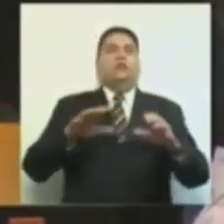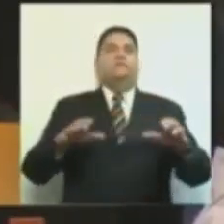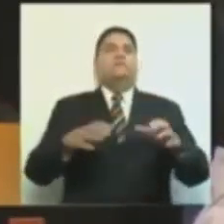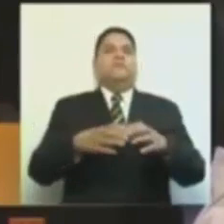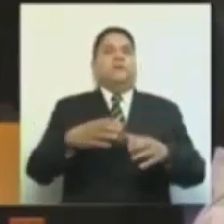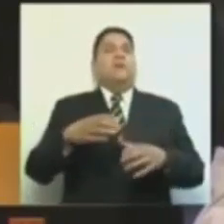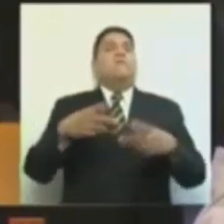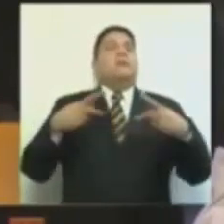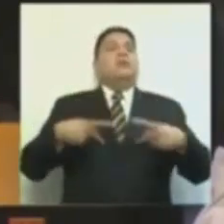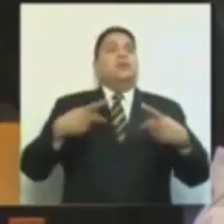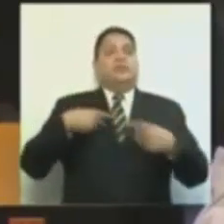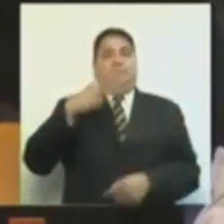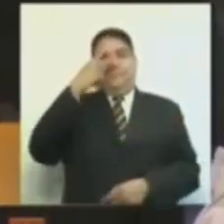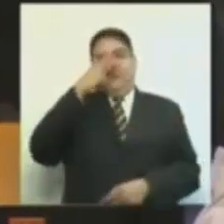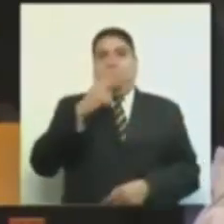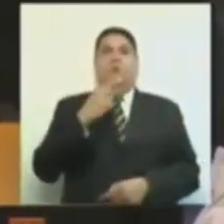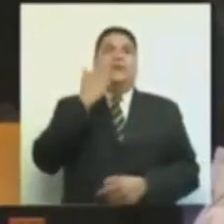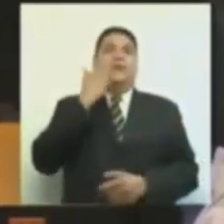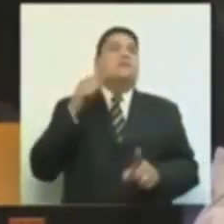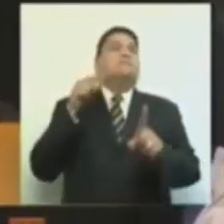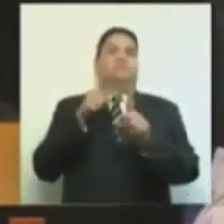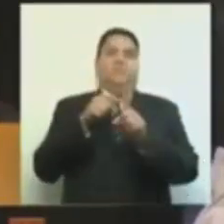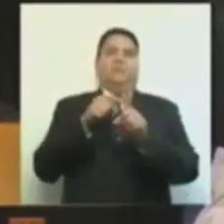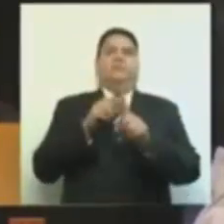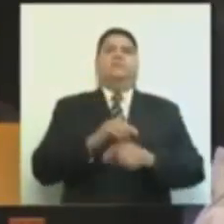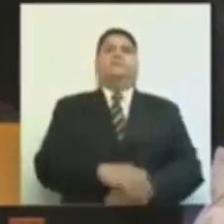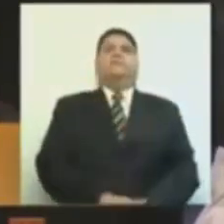que espera la sociedad nacional.